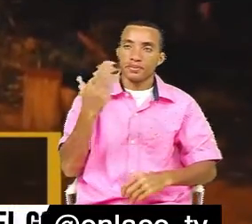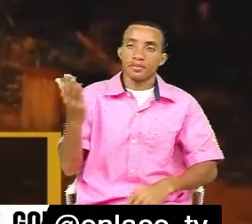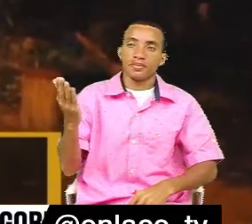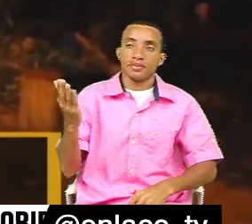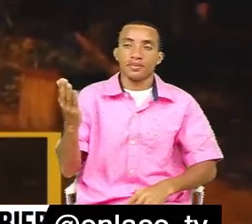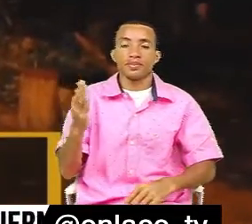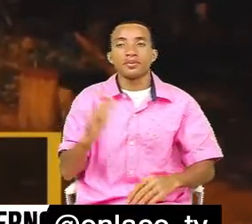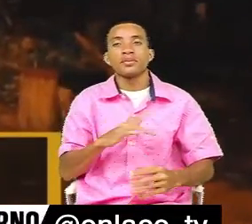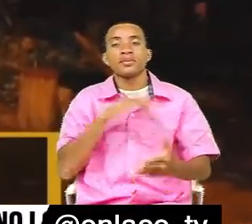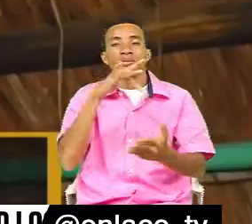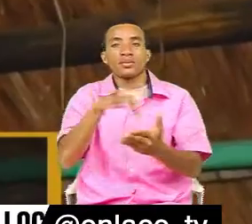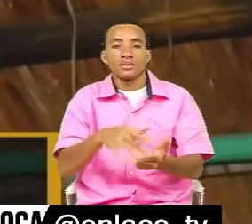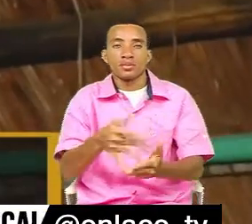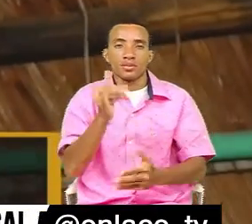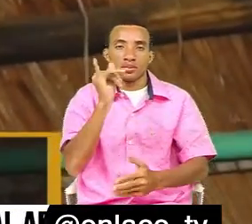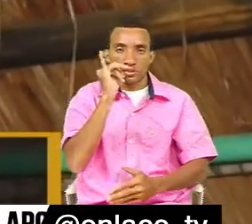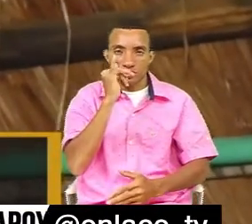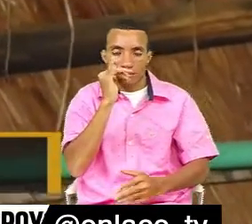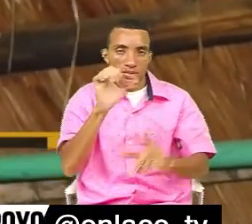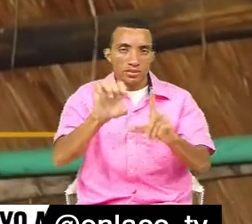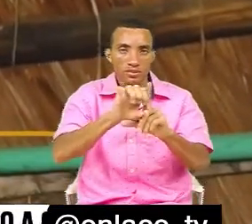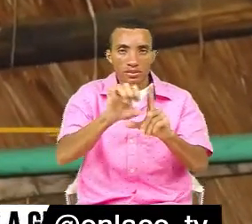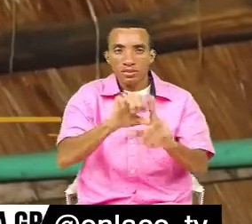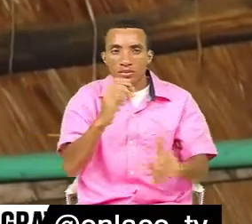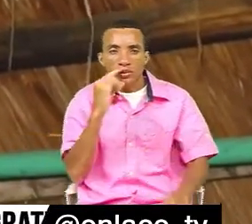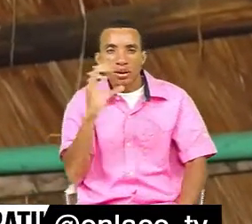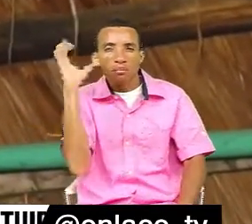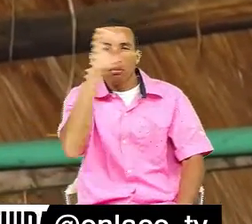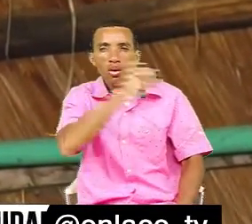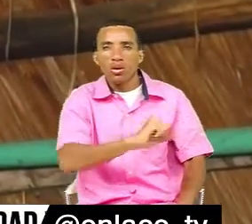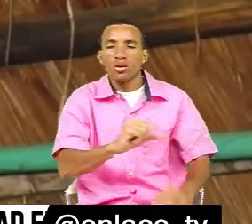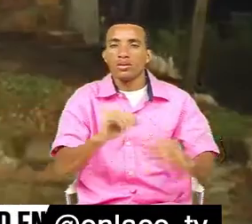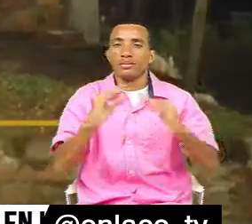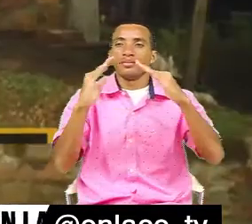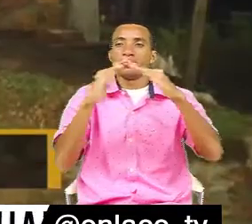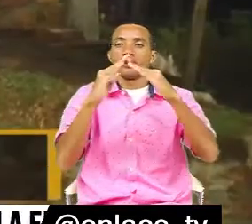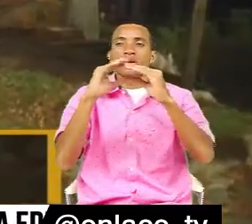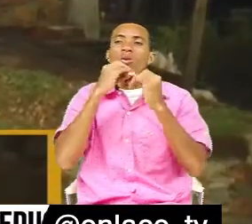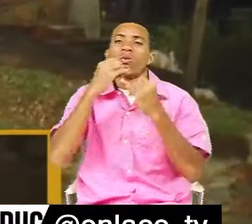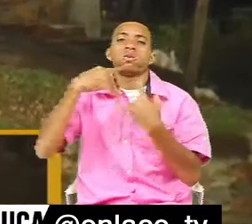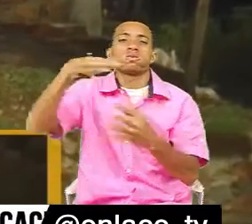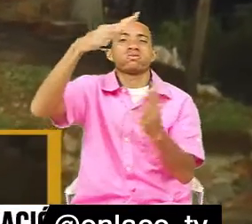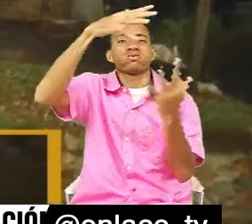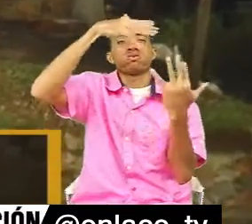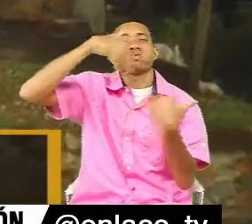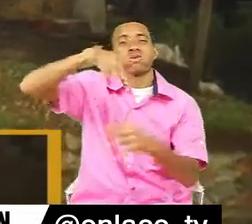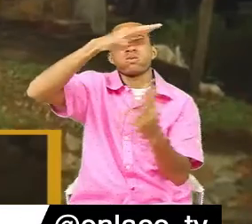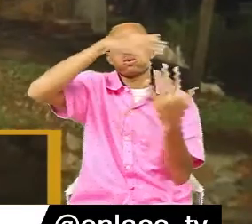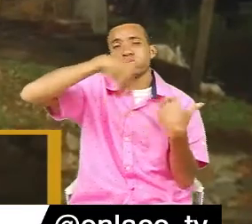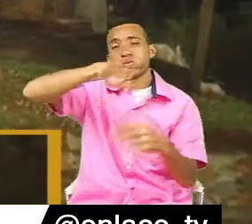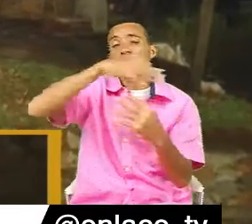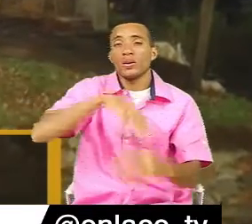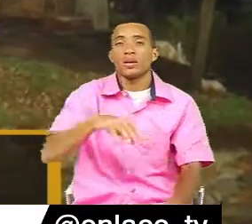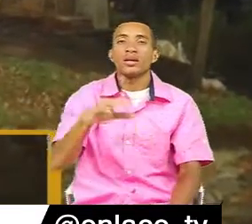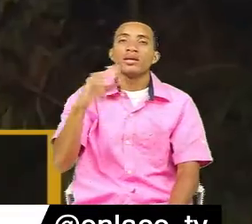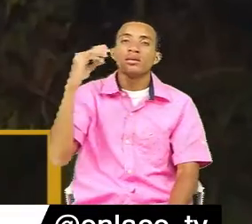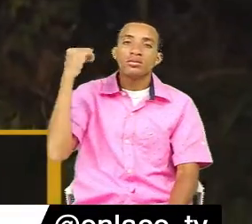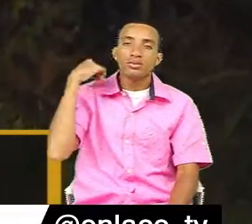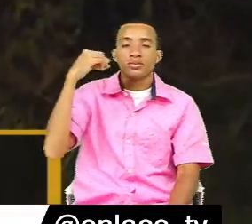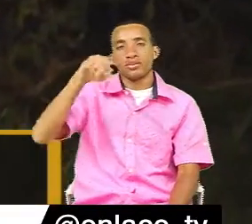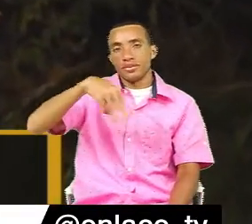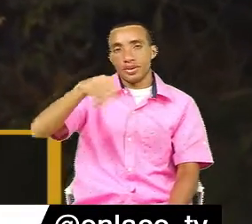Llanito, el equipo periodístico de Enlace Noticias encontró las primeras muestras de lo que fue el impacto del vendaval del pasado miércoles en este sector rural de Barranca